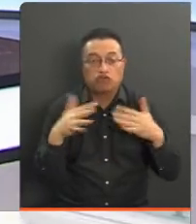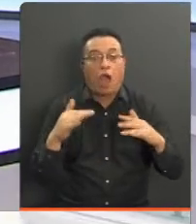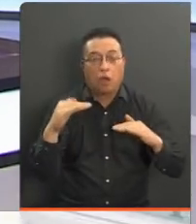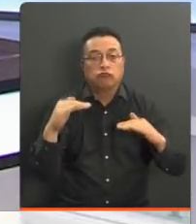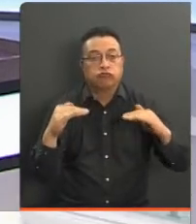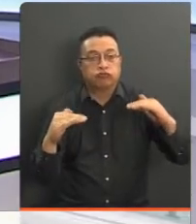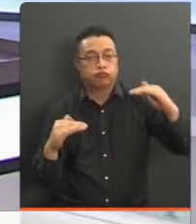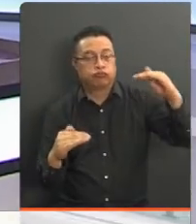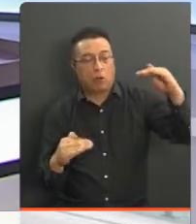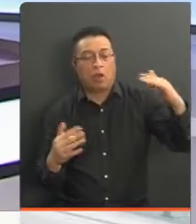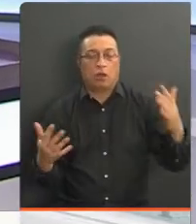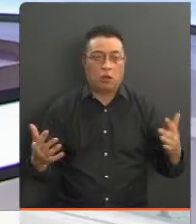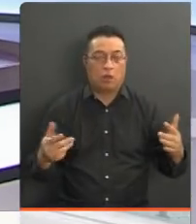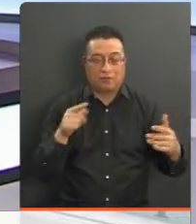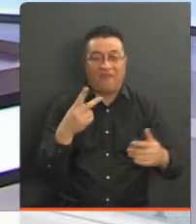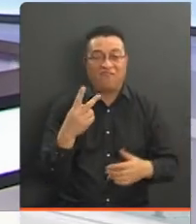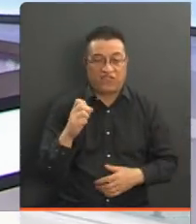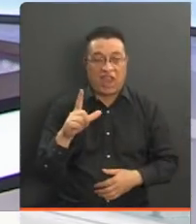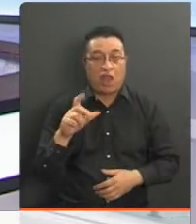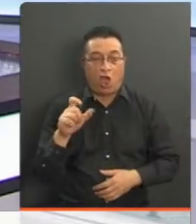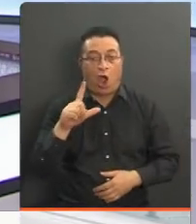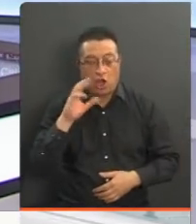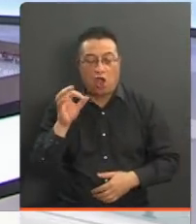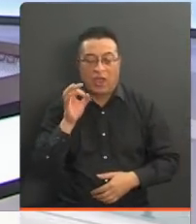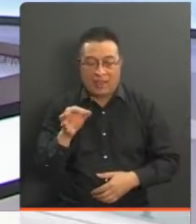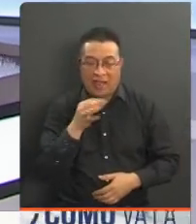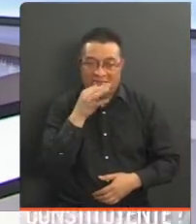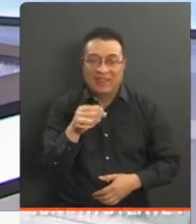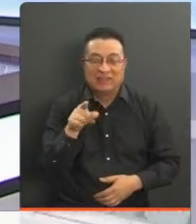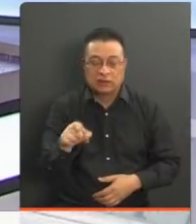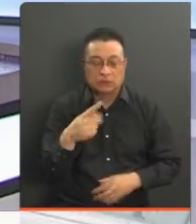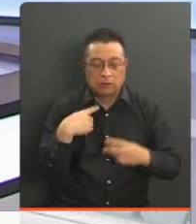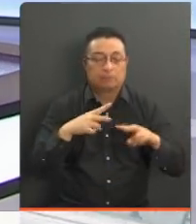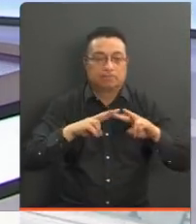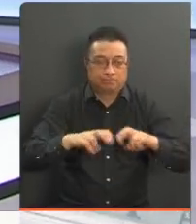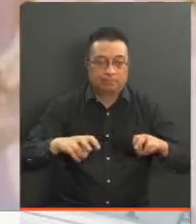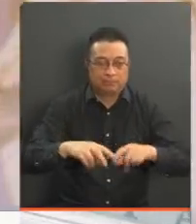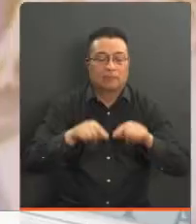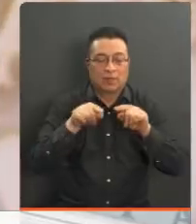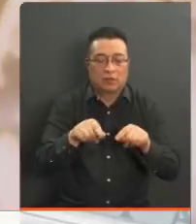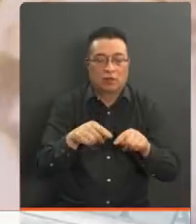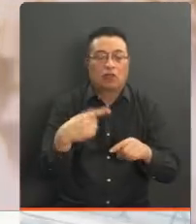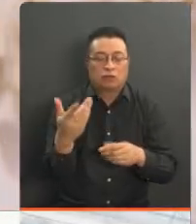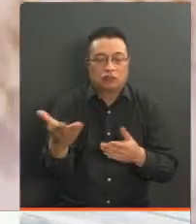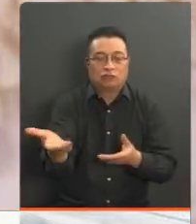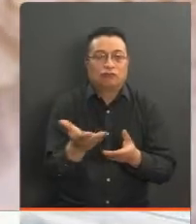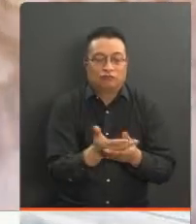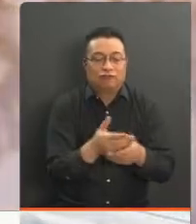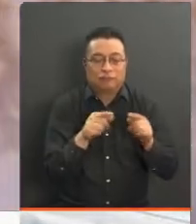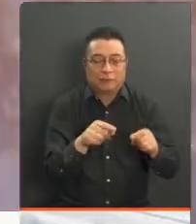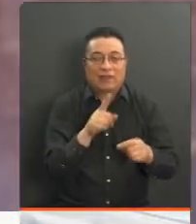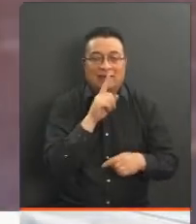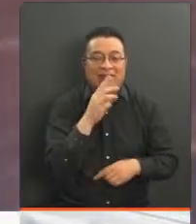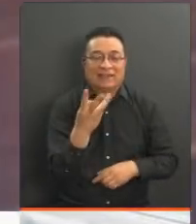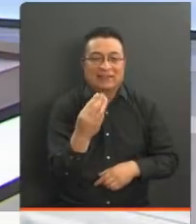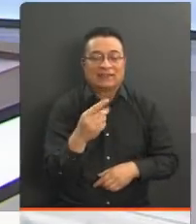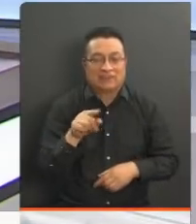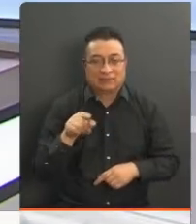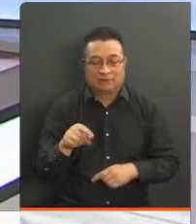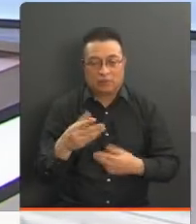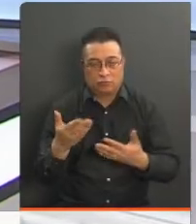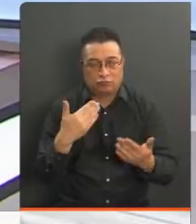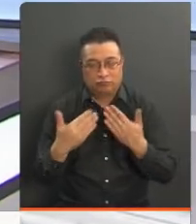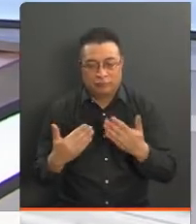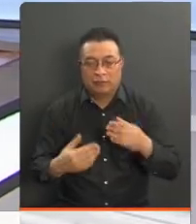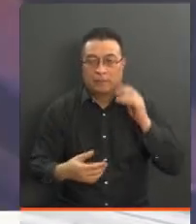eso es lo que Belolio, el exministro, toma, digamos, para este análisis que dio en nuestra plataforma, como decíamos, Entre 13 Twitch. Bueno,